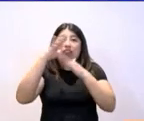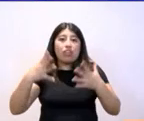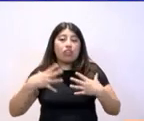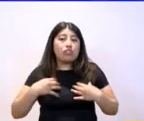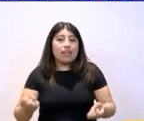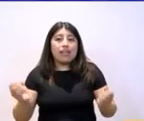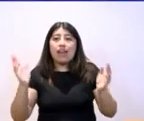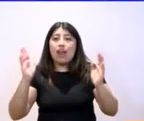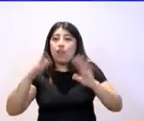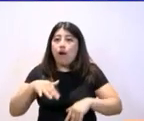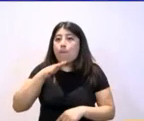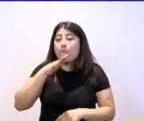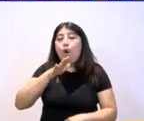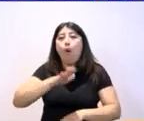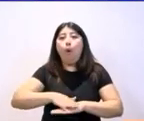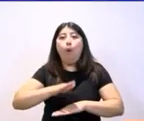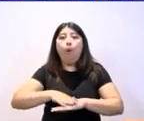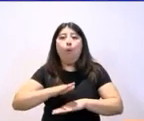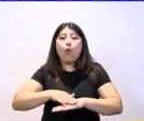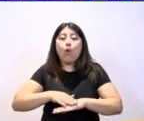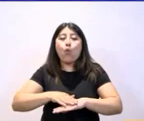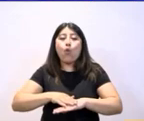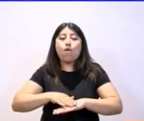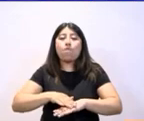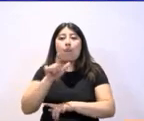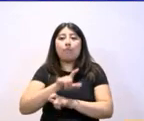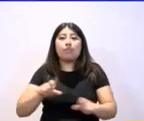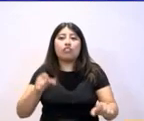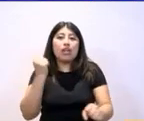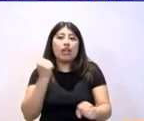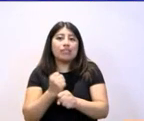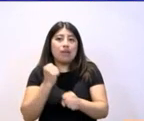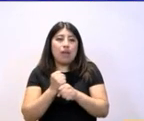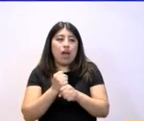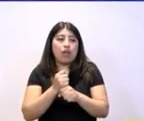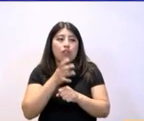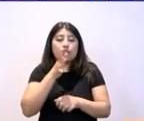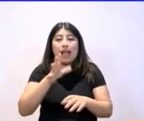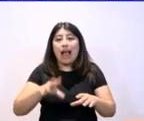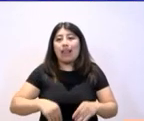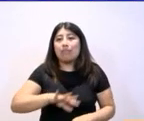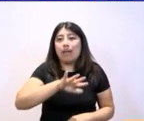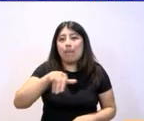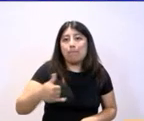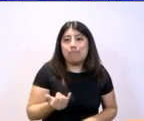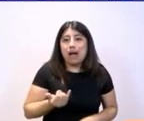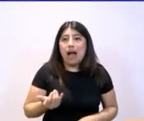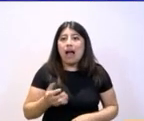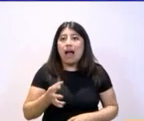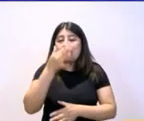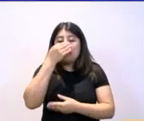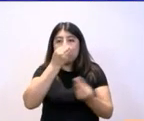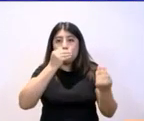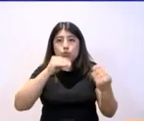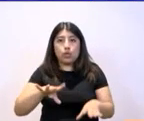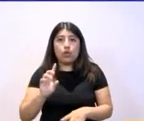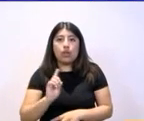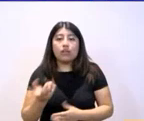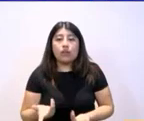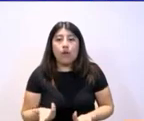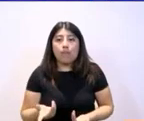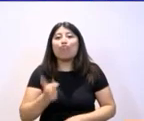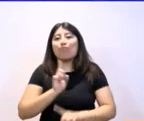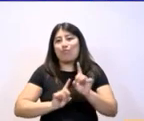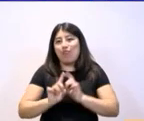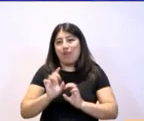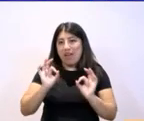sanitaria adecuada la tienen las personas trabajadoras que cogen, por ejemplo, la baja y que no son sustituidas. Ese es el